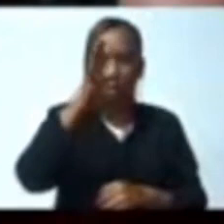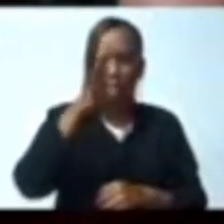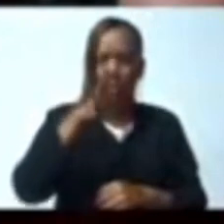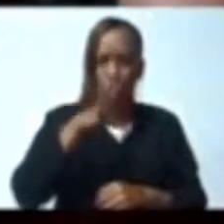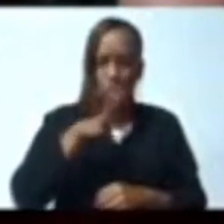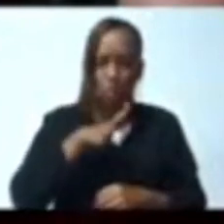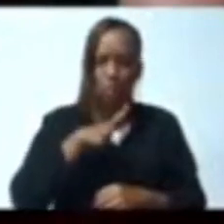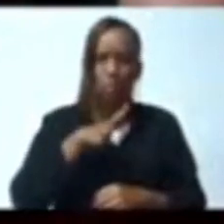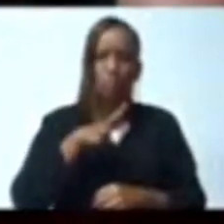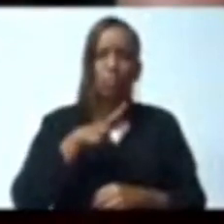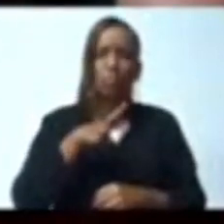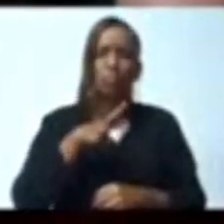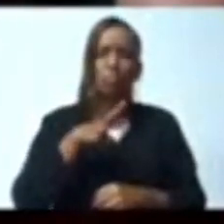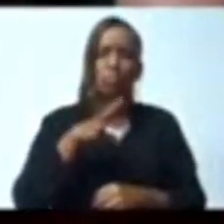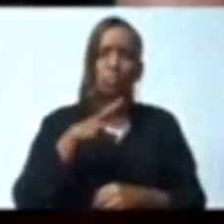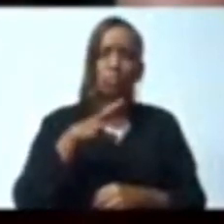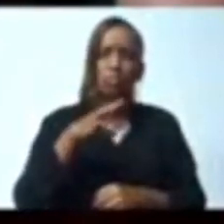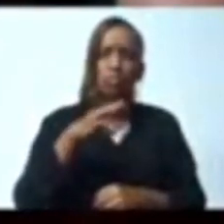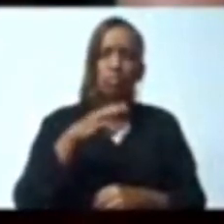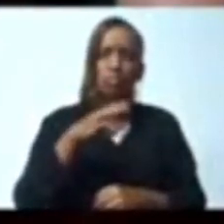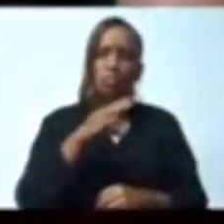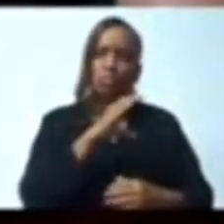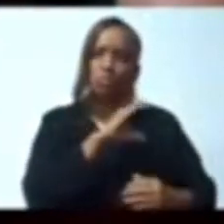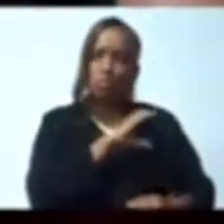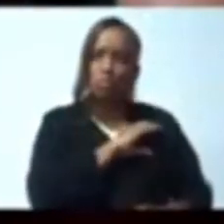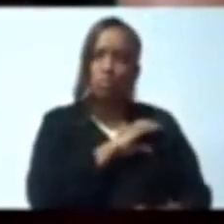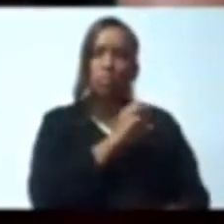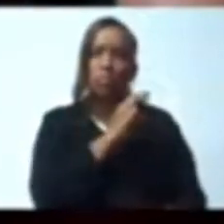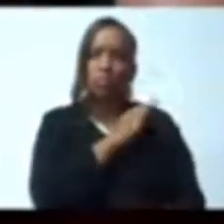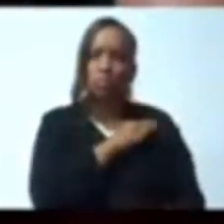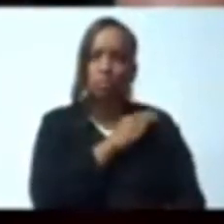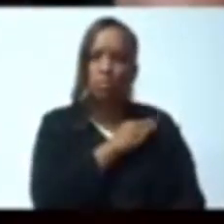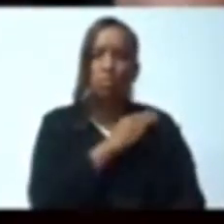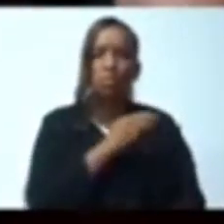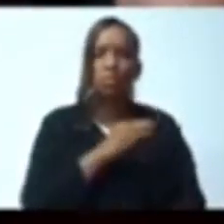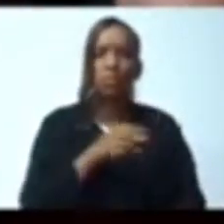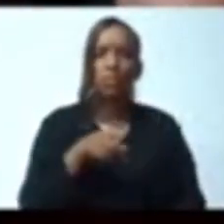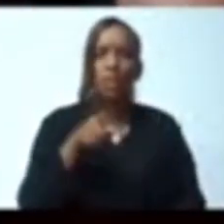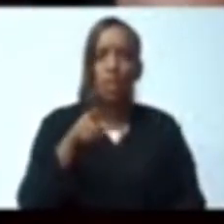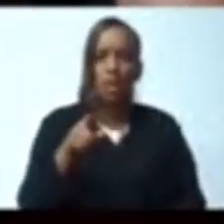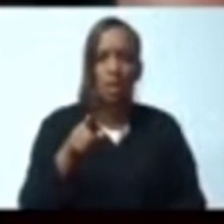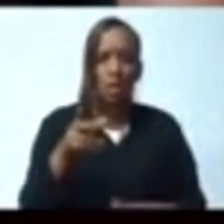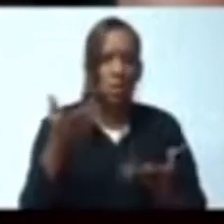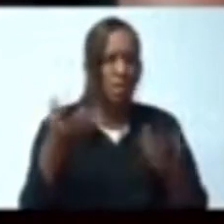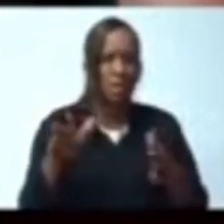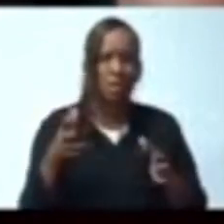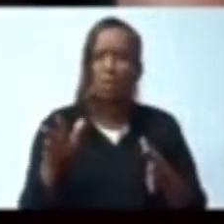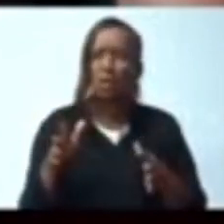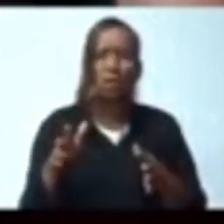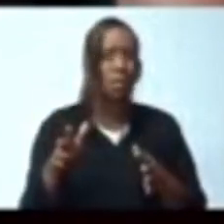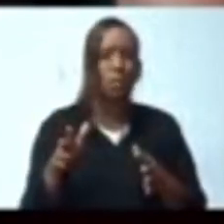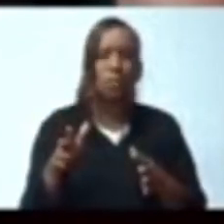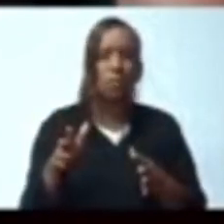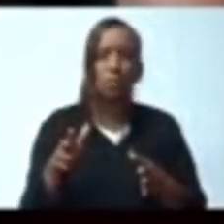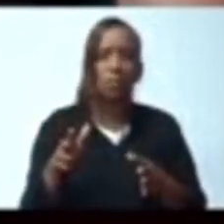militar, no solo a un estadista. Con este reconocimiento,